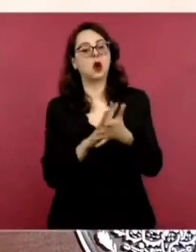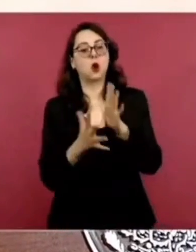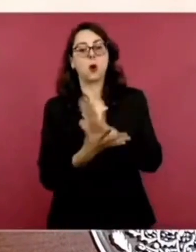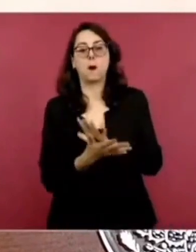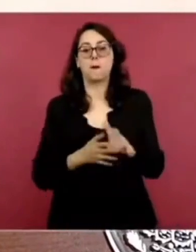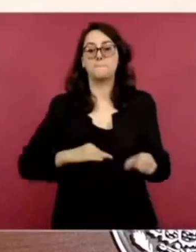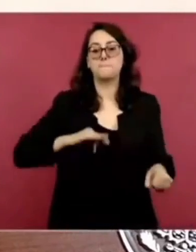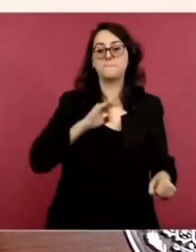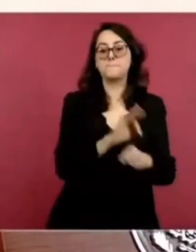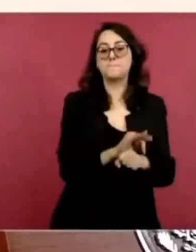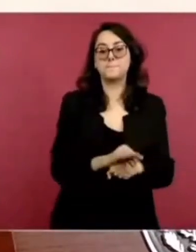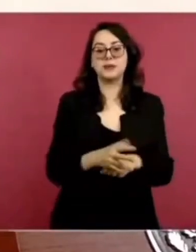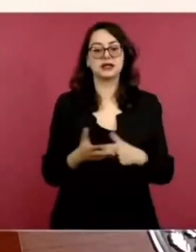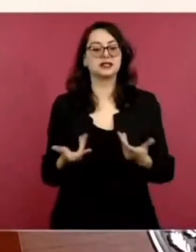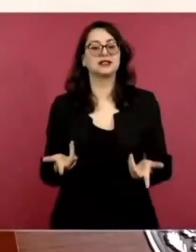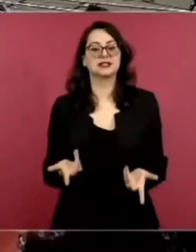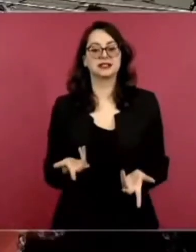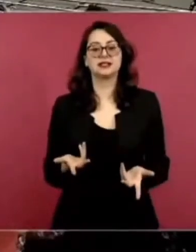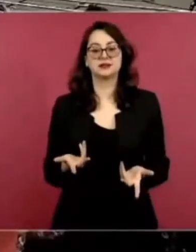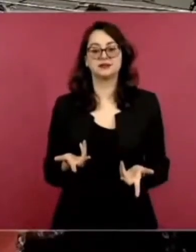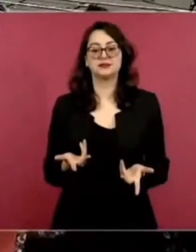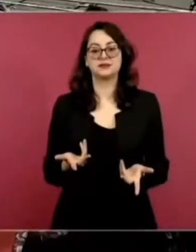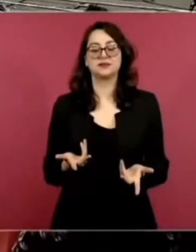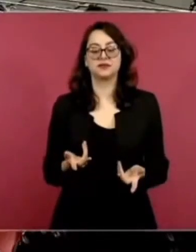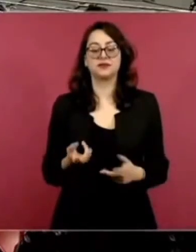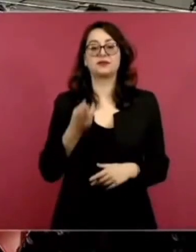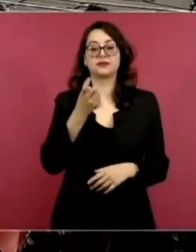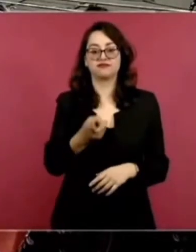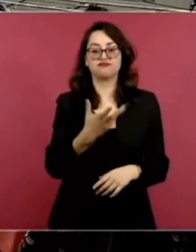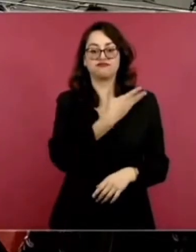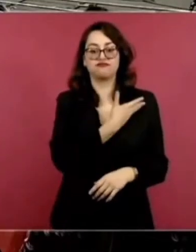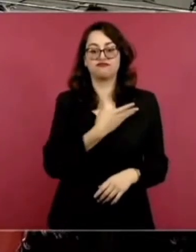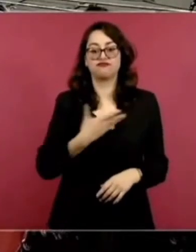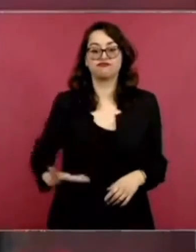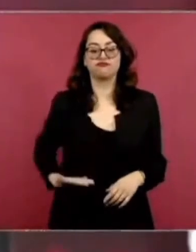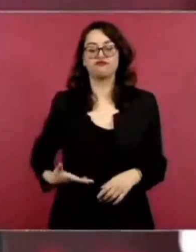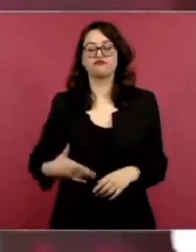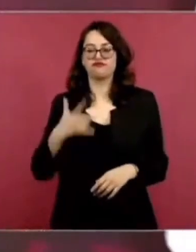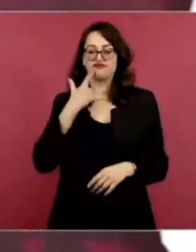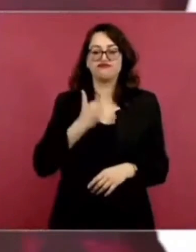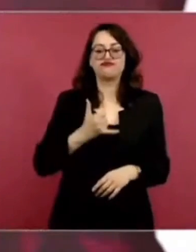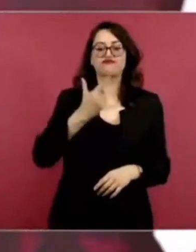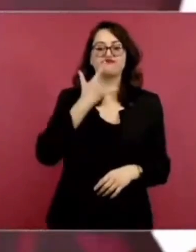dijimos basta y resistimos y aguantamos y